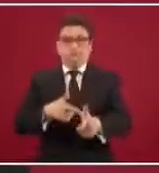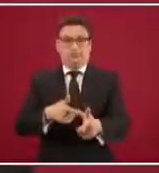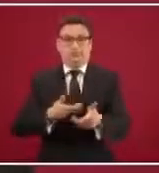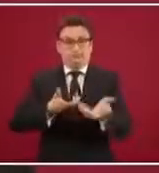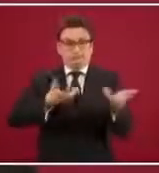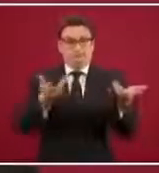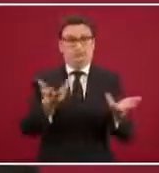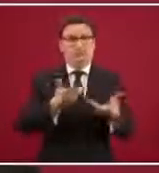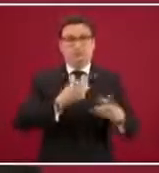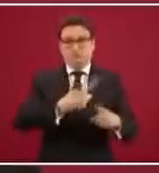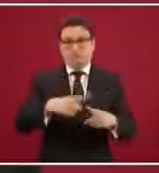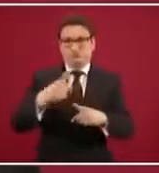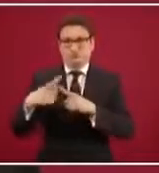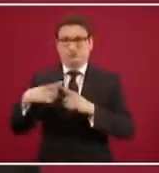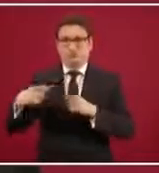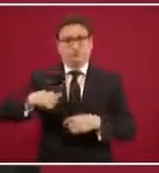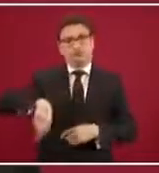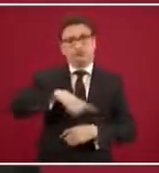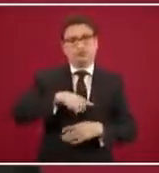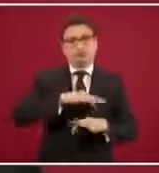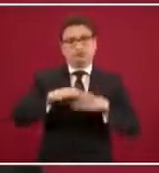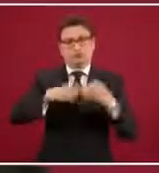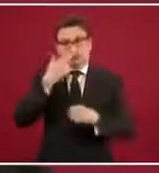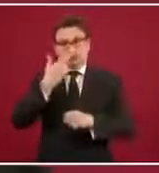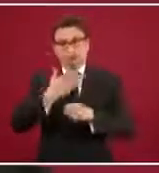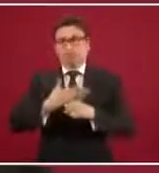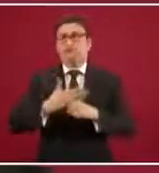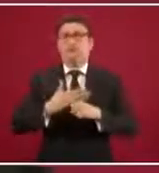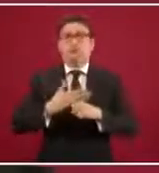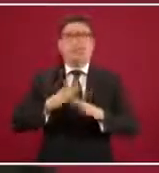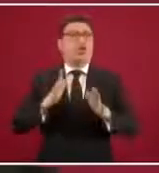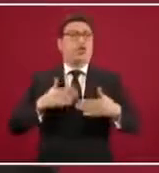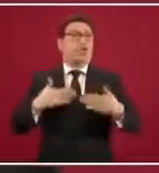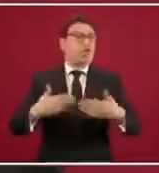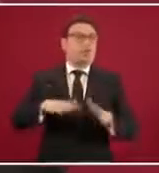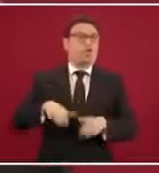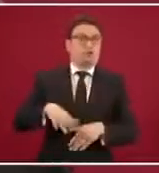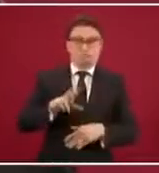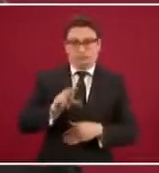actuando de manera responsable, no confiarnos.